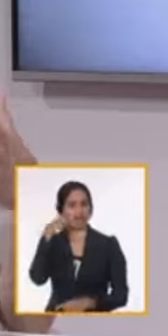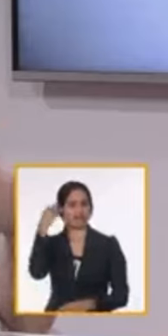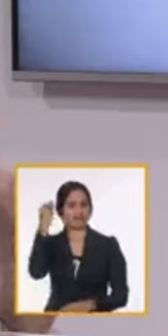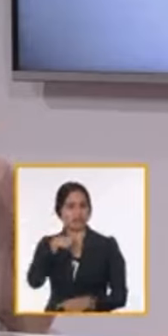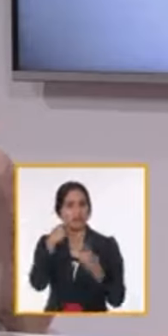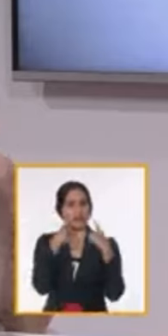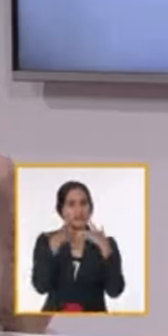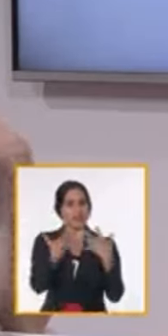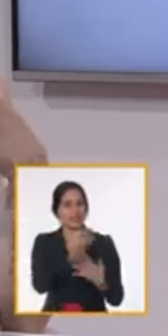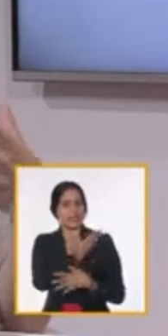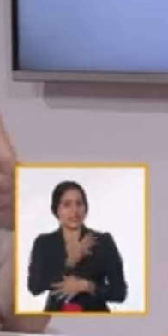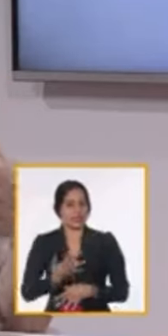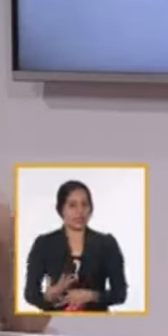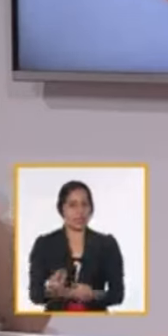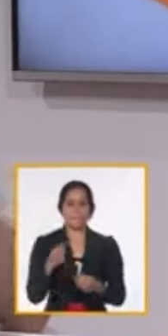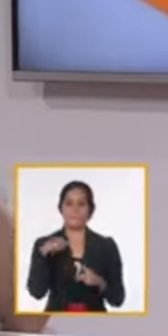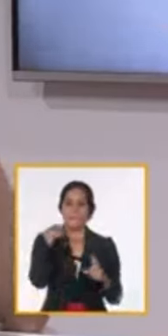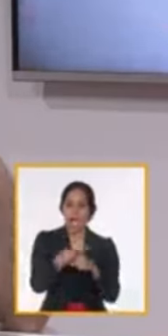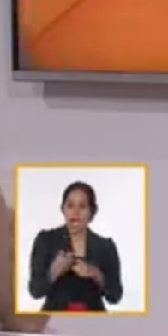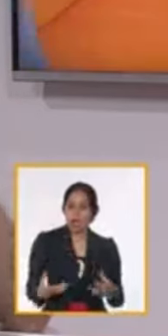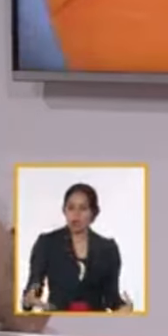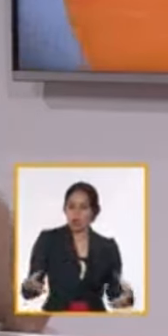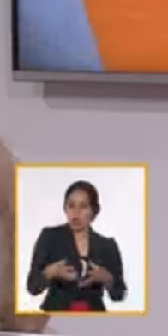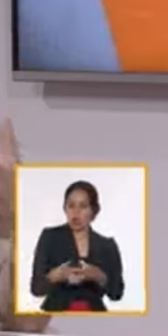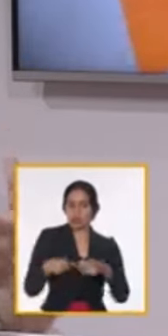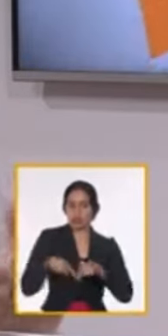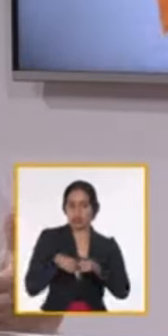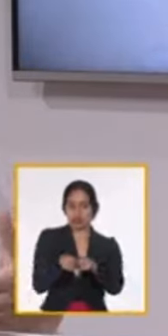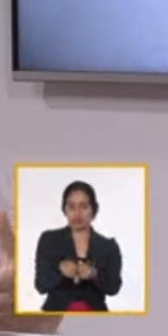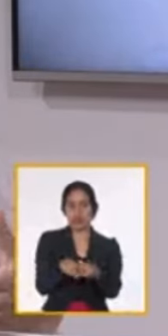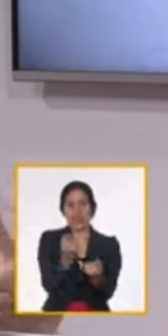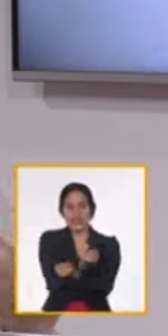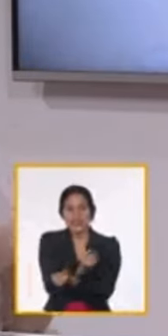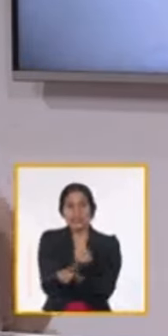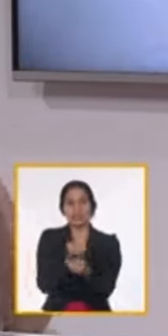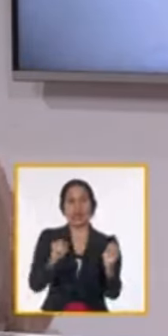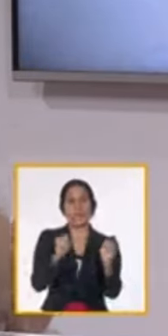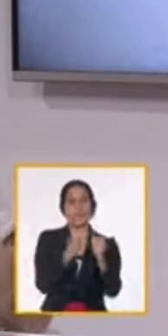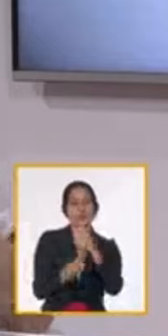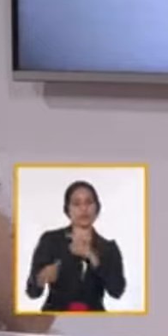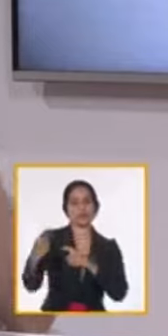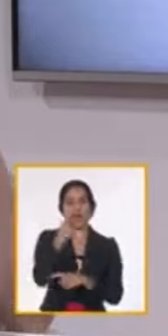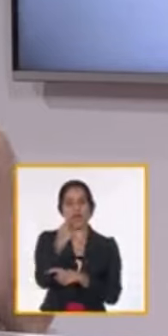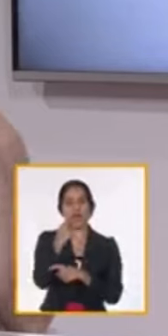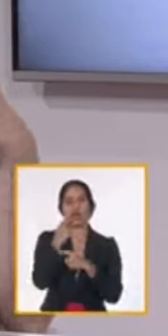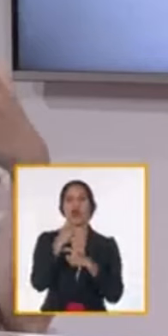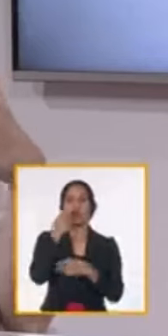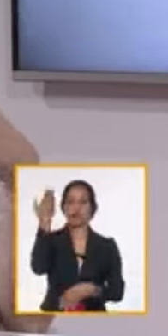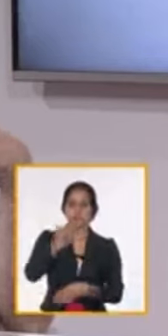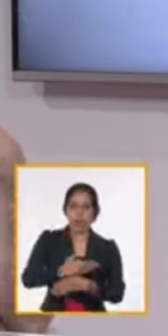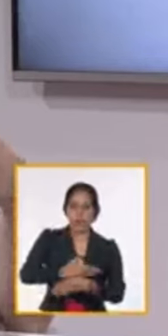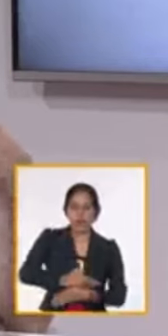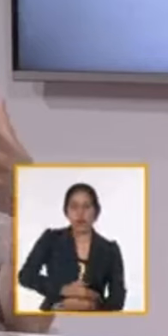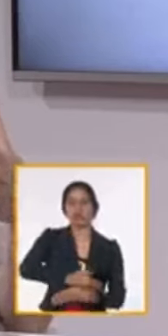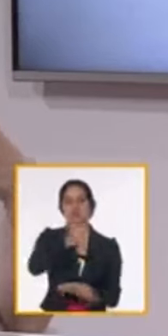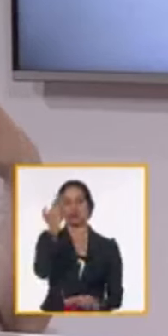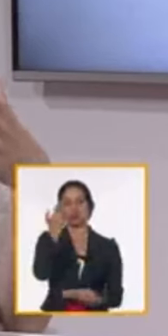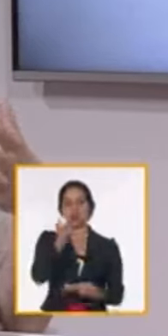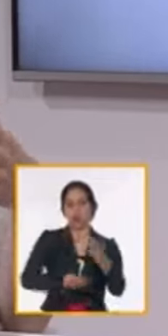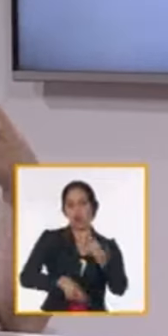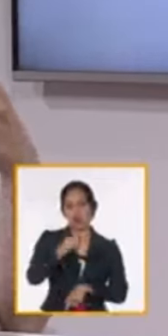seguir organizándonos hacia la liberación y el levantamiento del bloqueo contra Cuba y